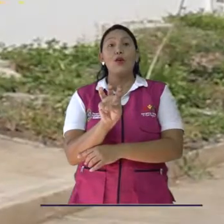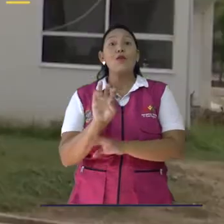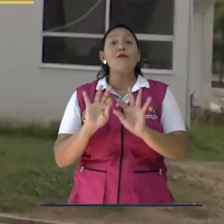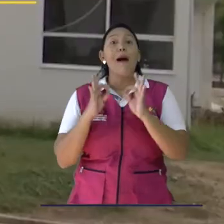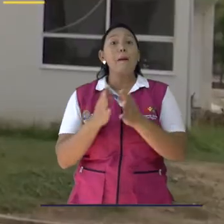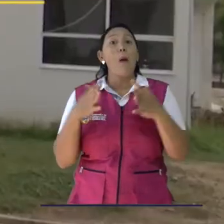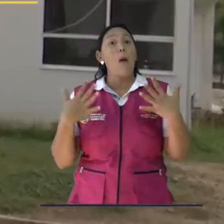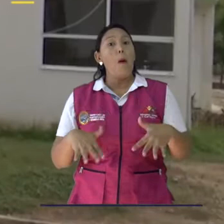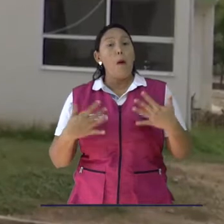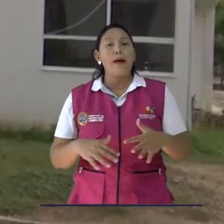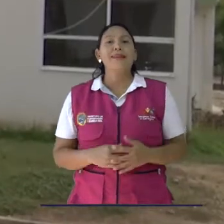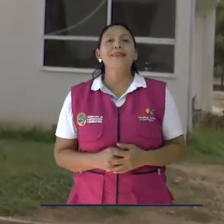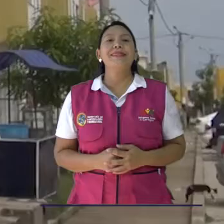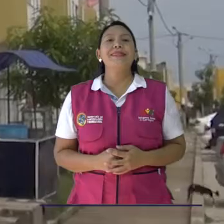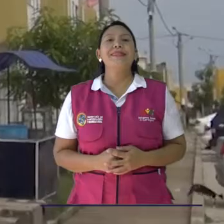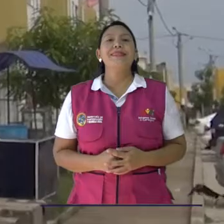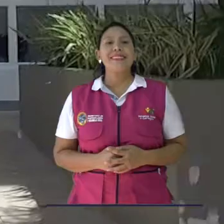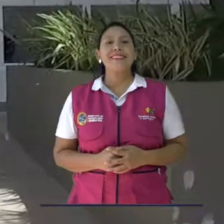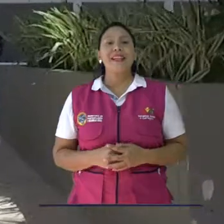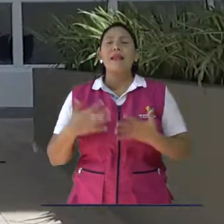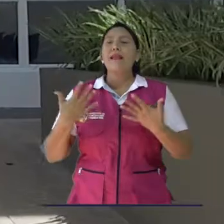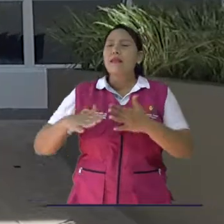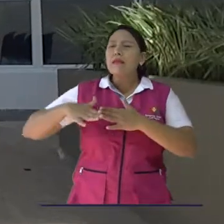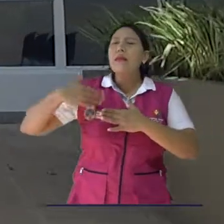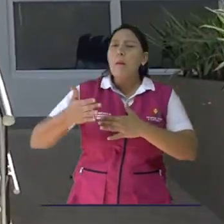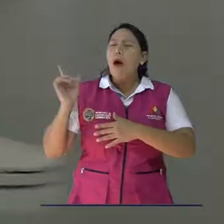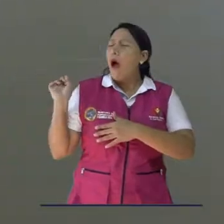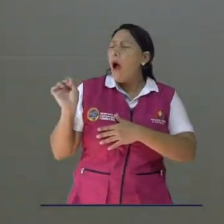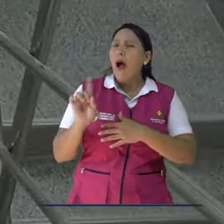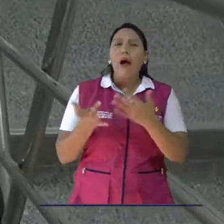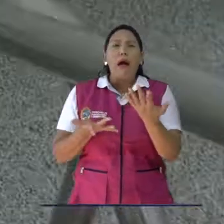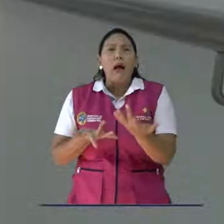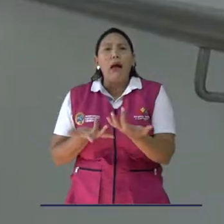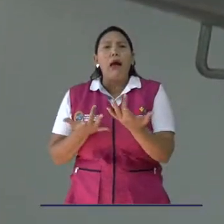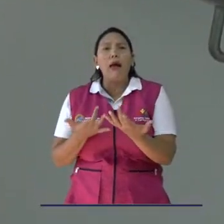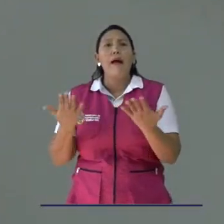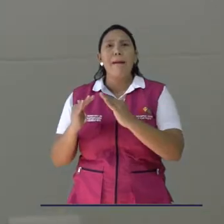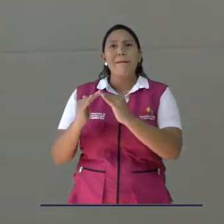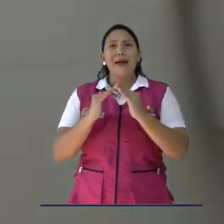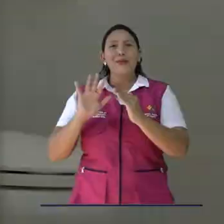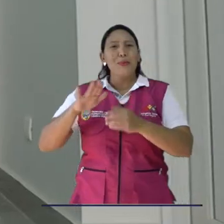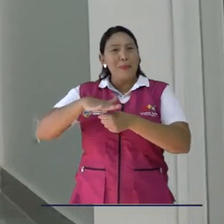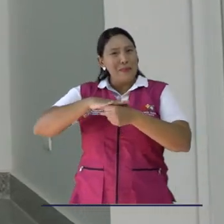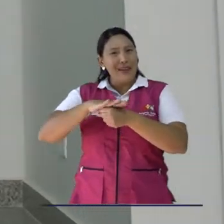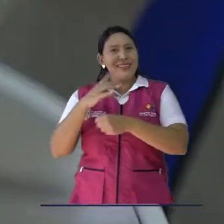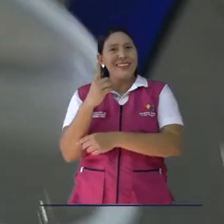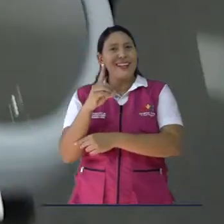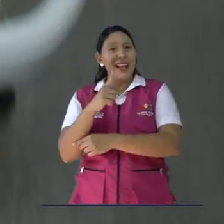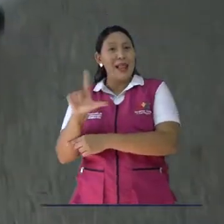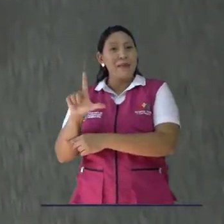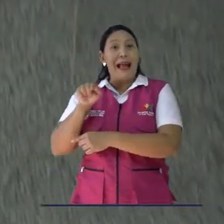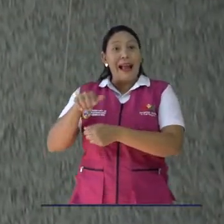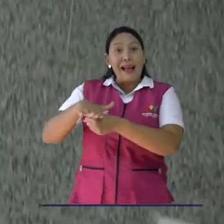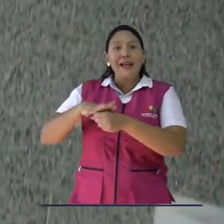beneficiando a 68 familias cartageneras. Después de tantos años de espera, los vecinos de Daniel Lemaitre por fin